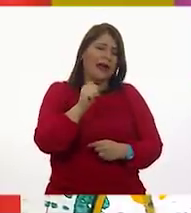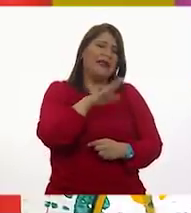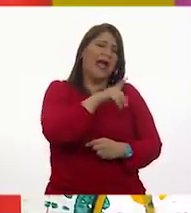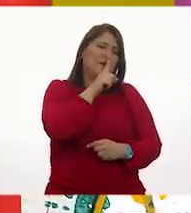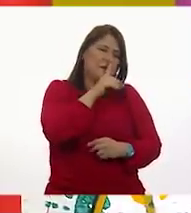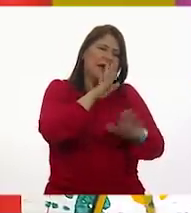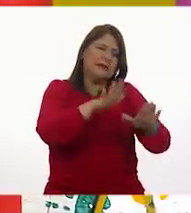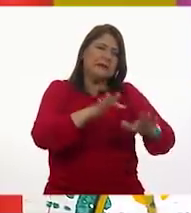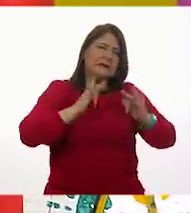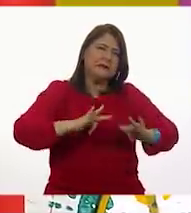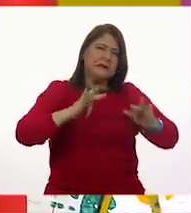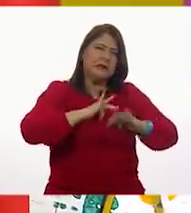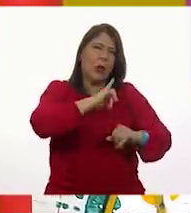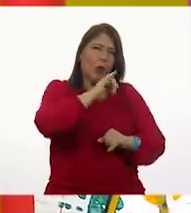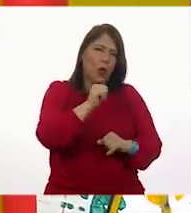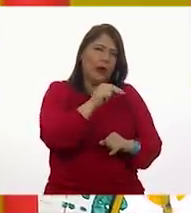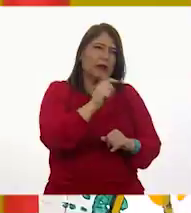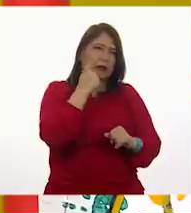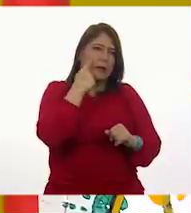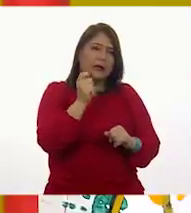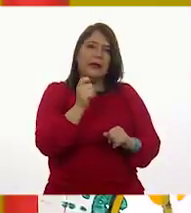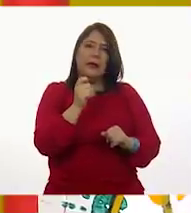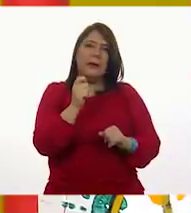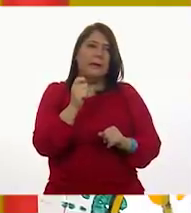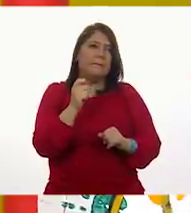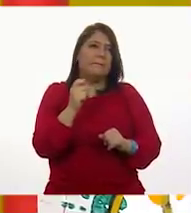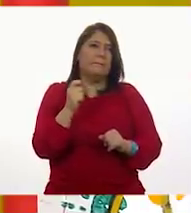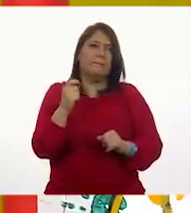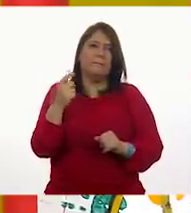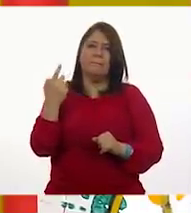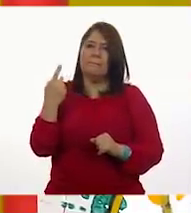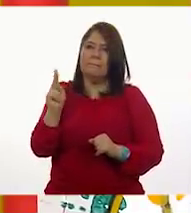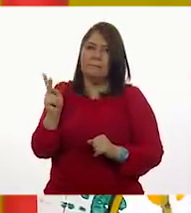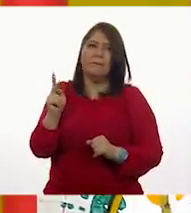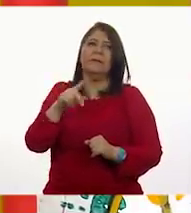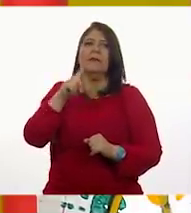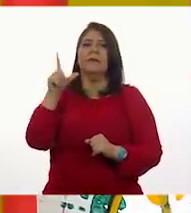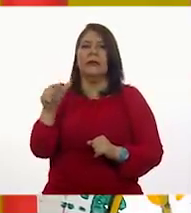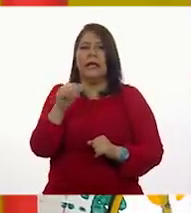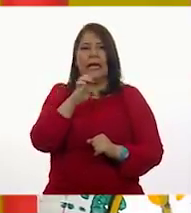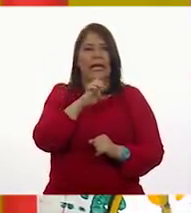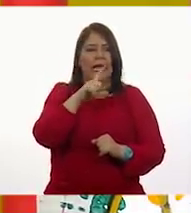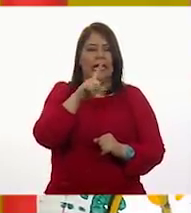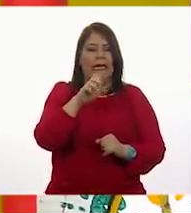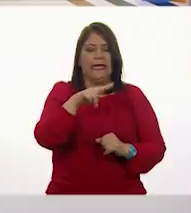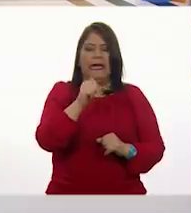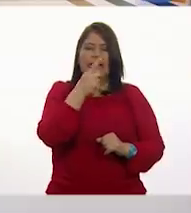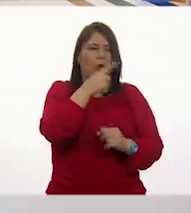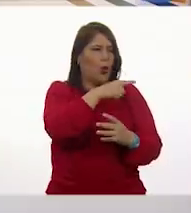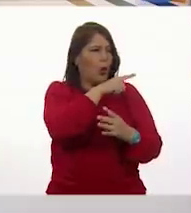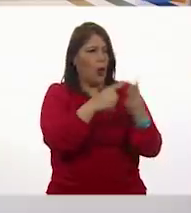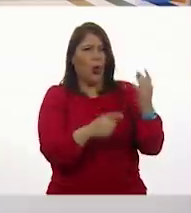Juan. Pero nadie tiene la culpa, interrumpió Elena.